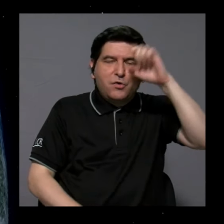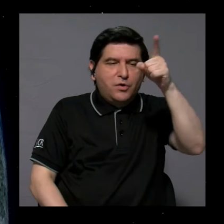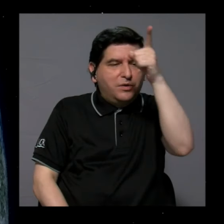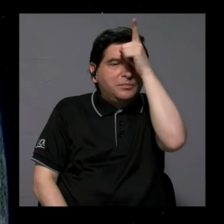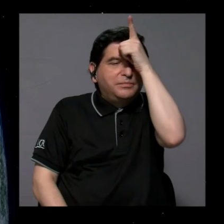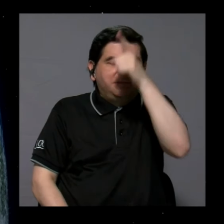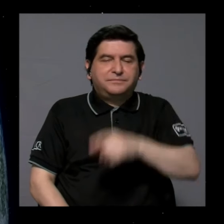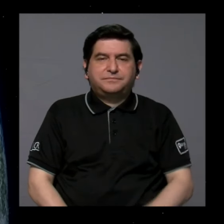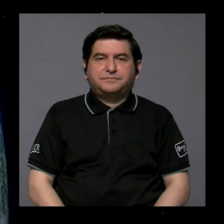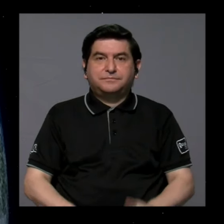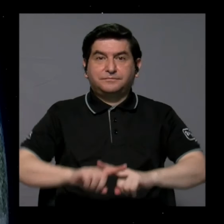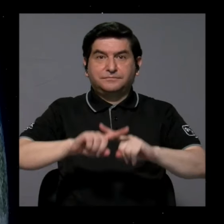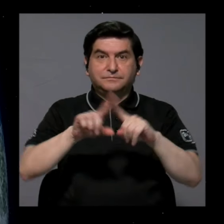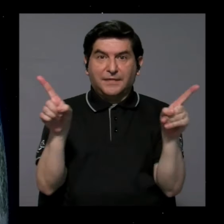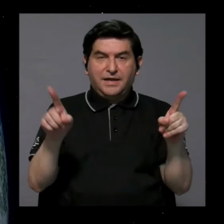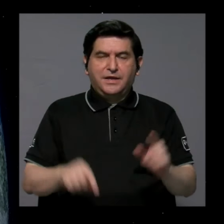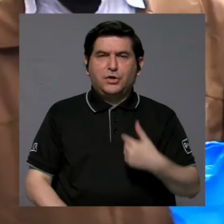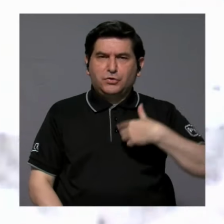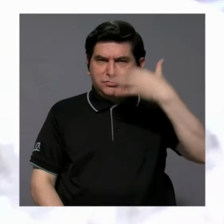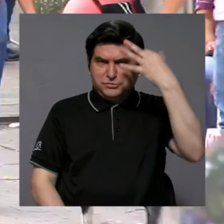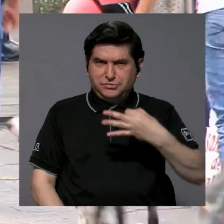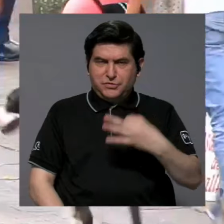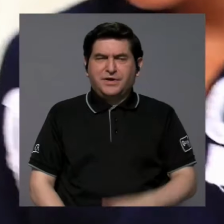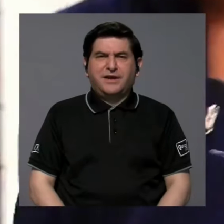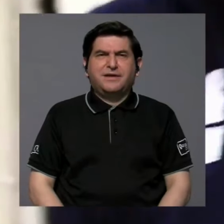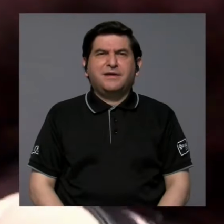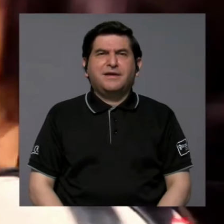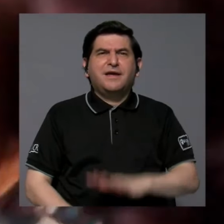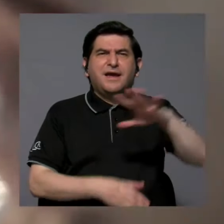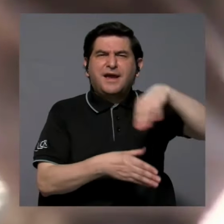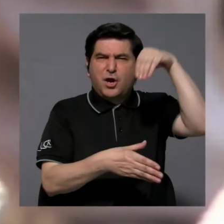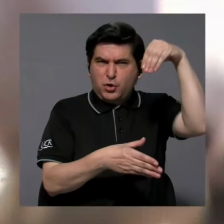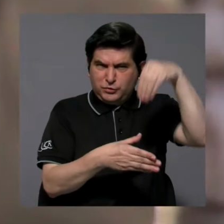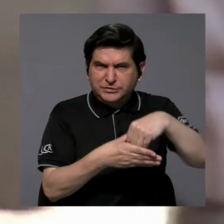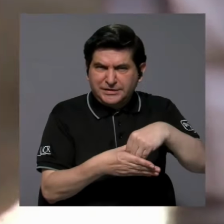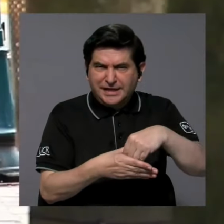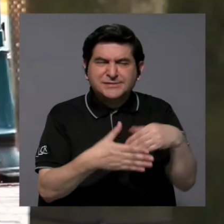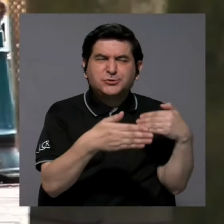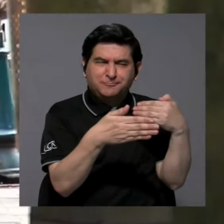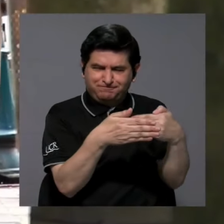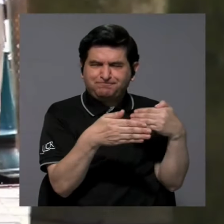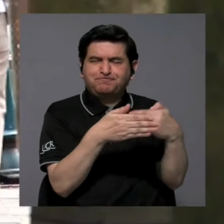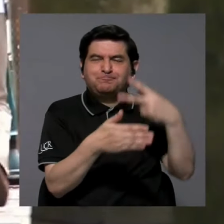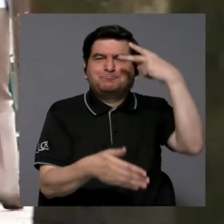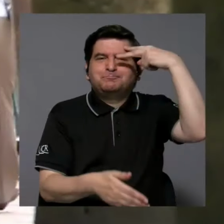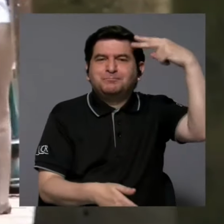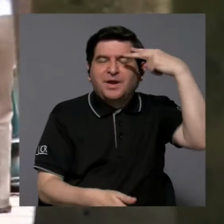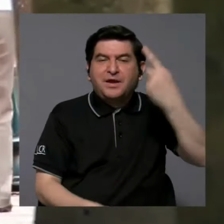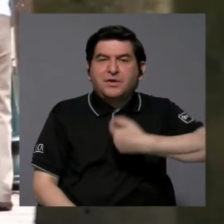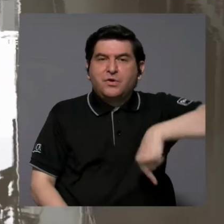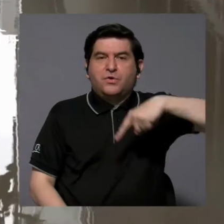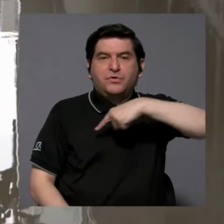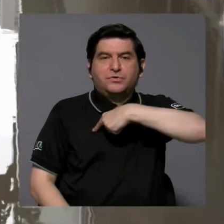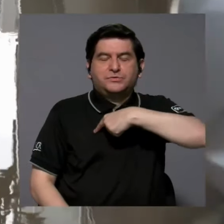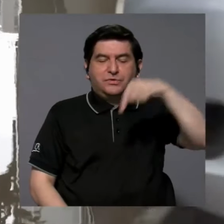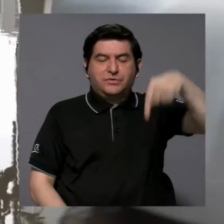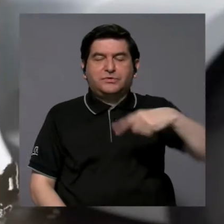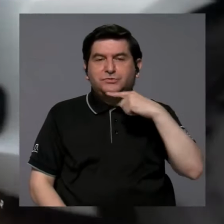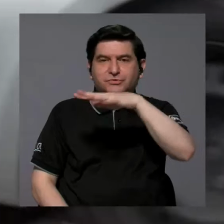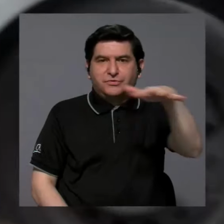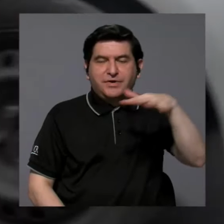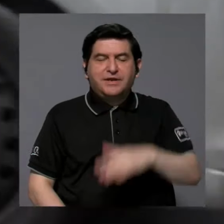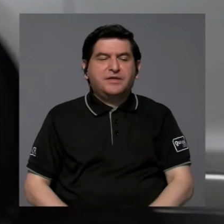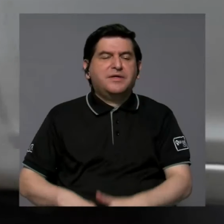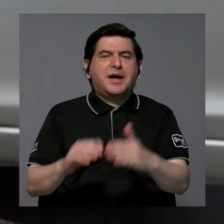Alemania, pero me parecía que como en términos contextuales es más cercano México a nuestra realidad, a